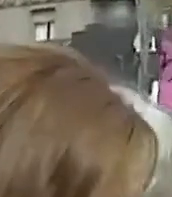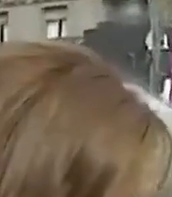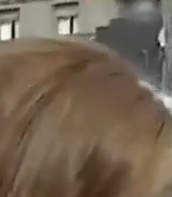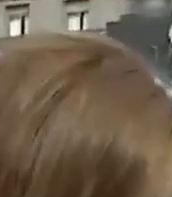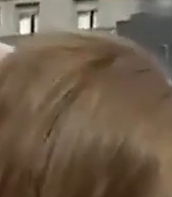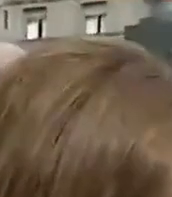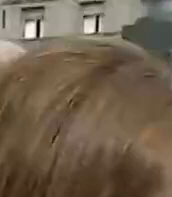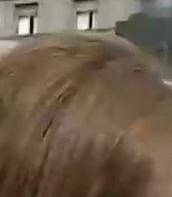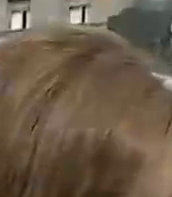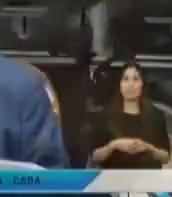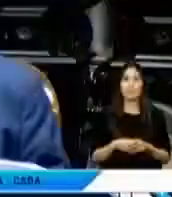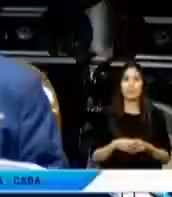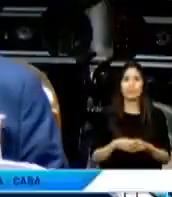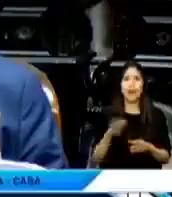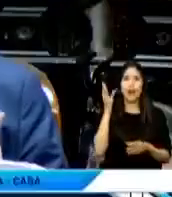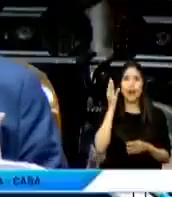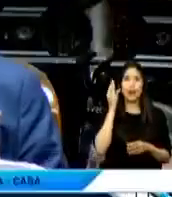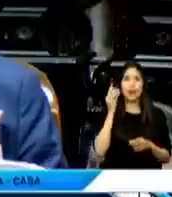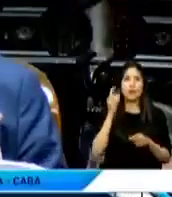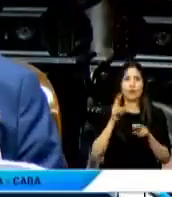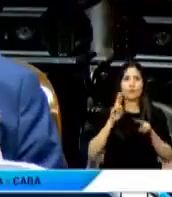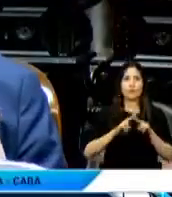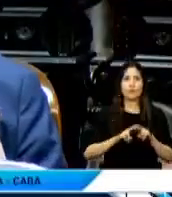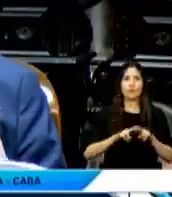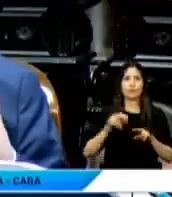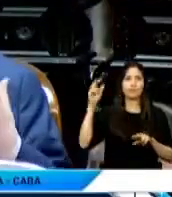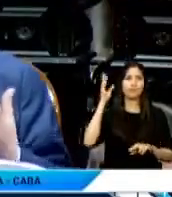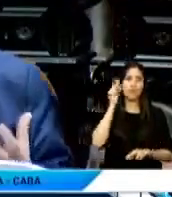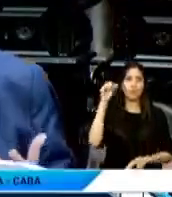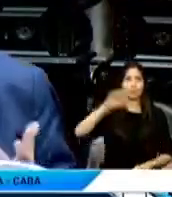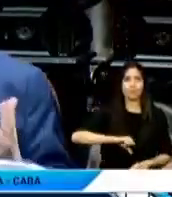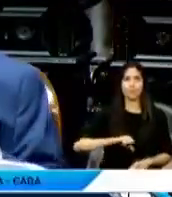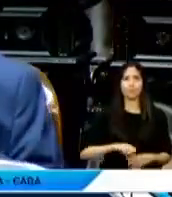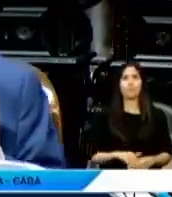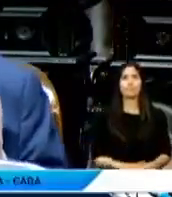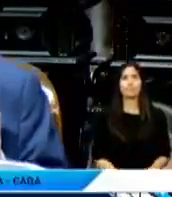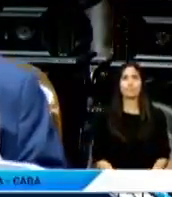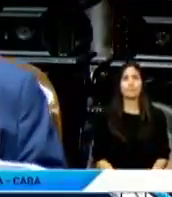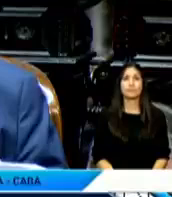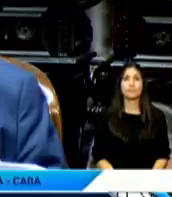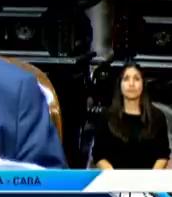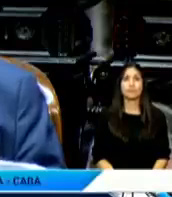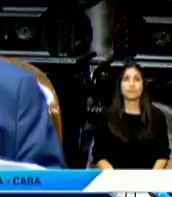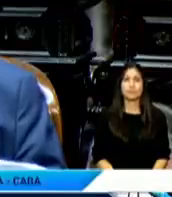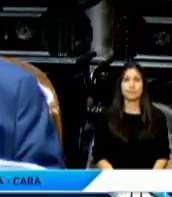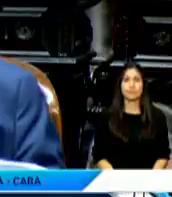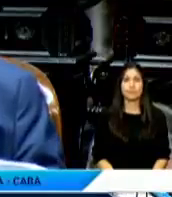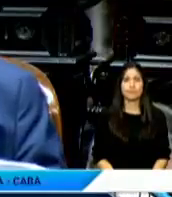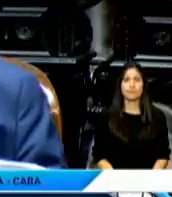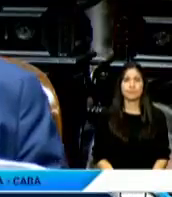eso podrían pagarle a los jubilados. Pero prefieren los gastos. Bueno, a ver, permiso, Diego, le agradecemos. Sí, dale, todo